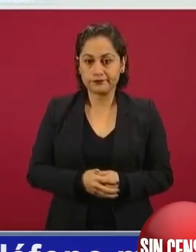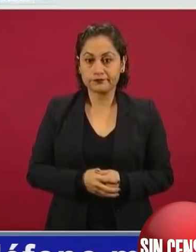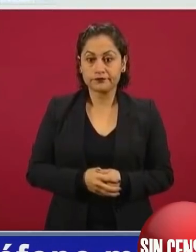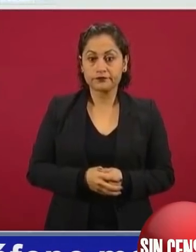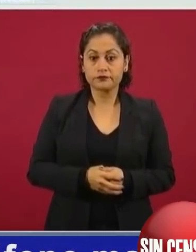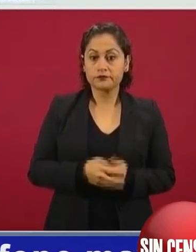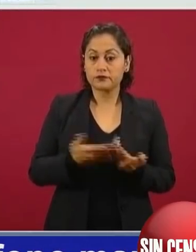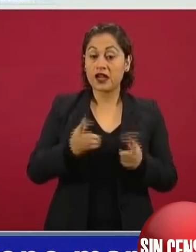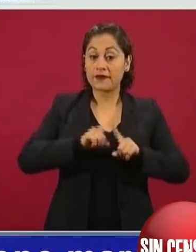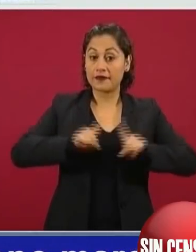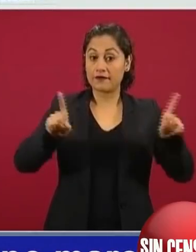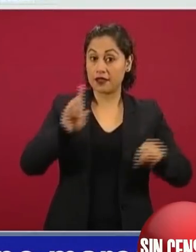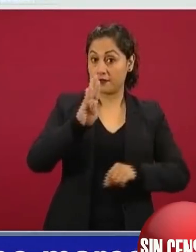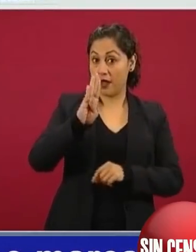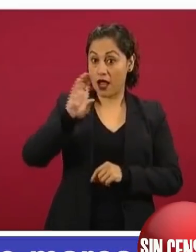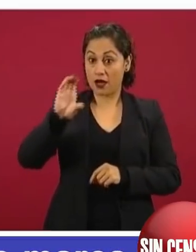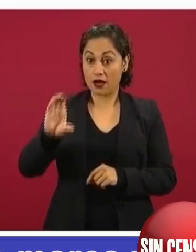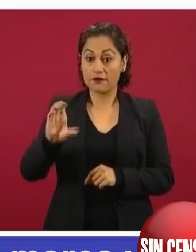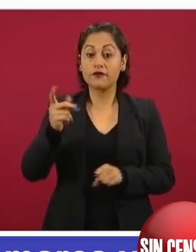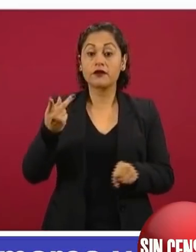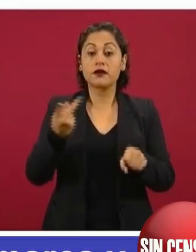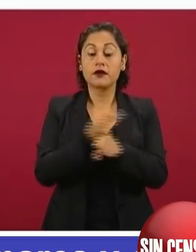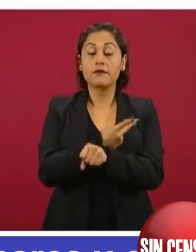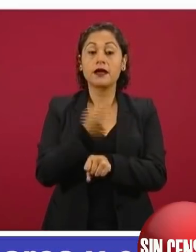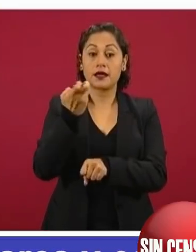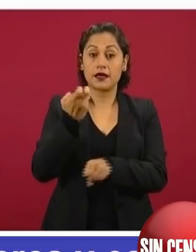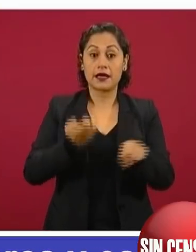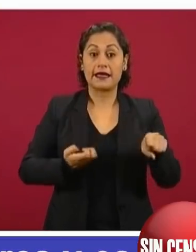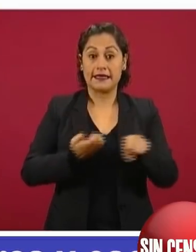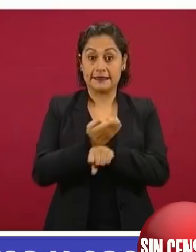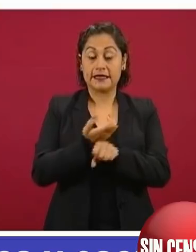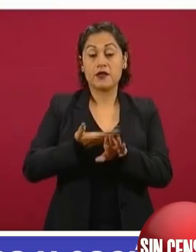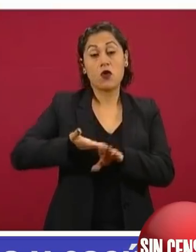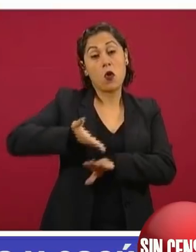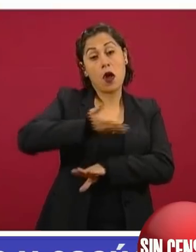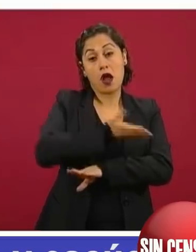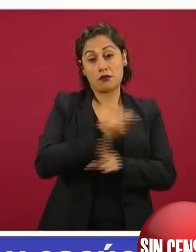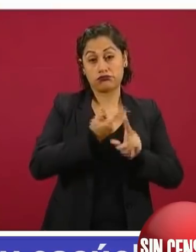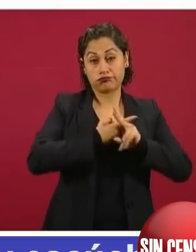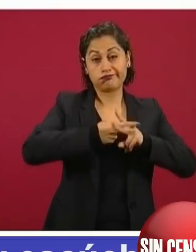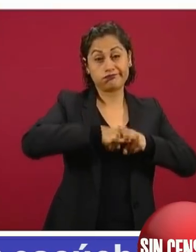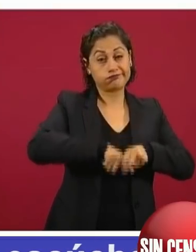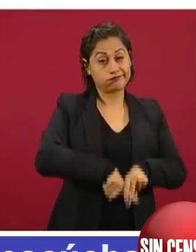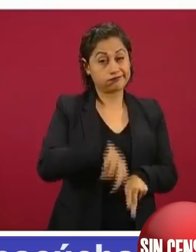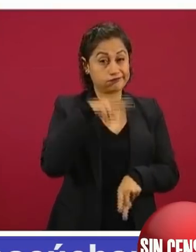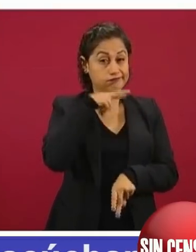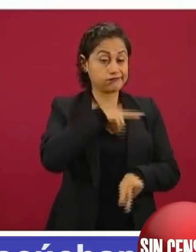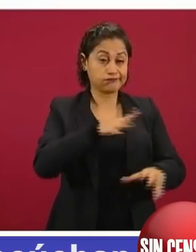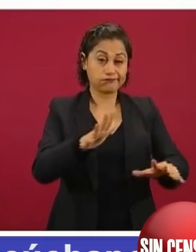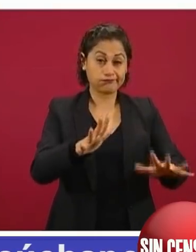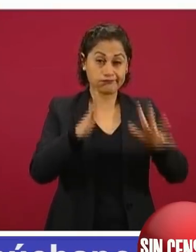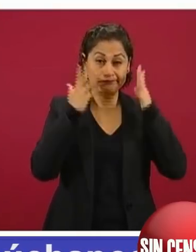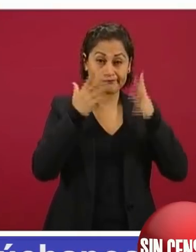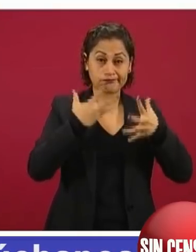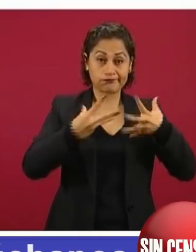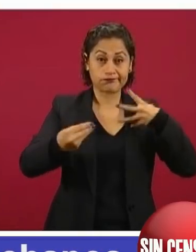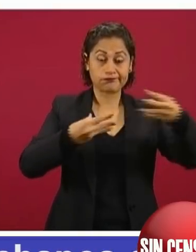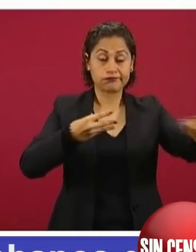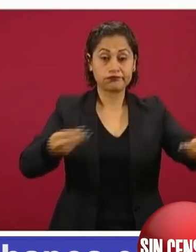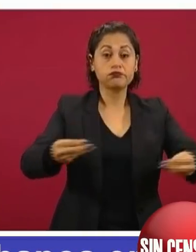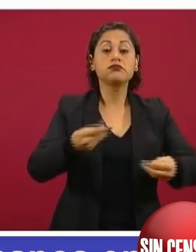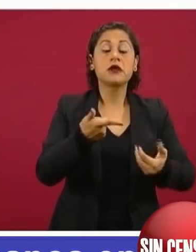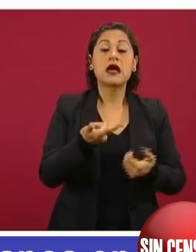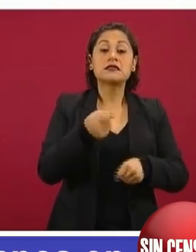es el caso de Baja California, en donde fue uno de los estados inicialmente afectados por la epidemia, y desde la semana 15 del